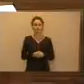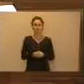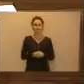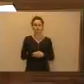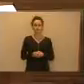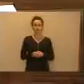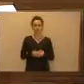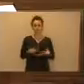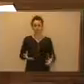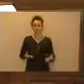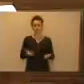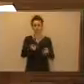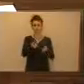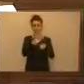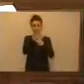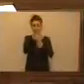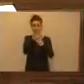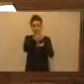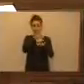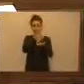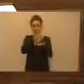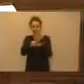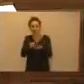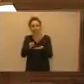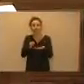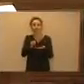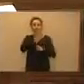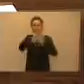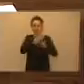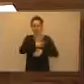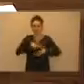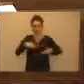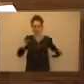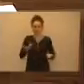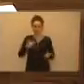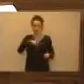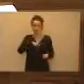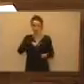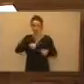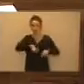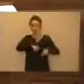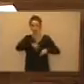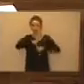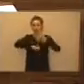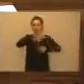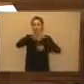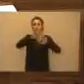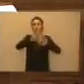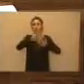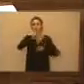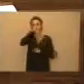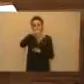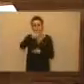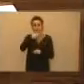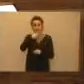Coger la información, rebuscar lo que tengan que hacer, poner a sus servicios jurídicos a trabajar en ello y decirle públicamente a los militantes socialistas, en los casos en los